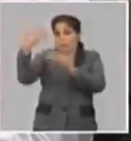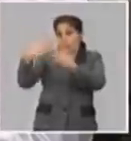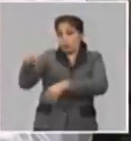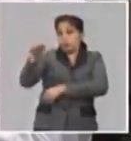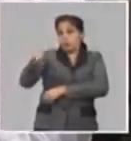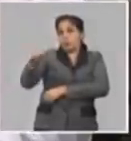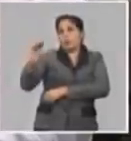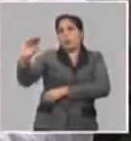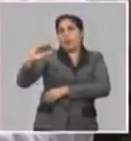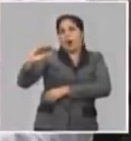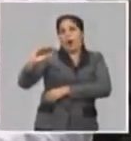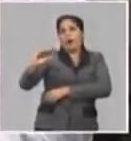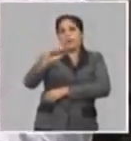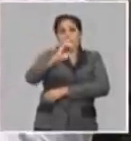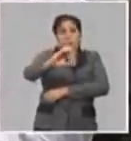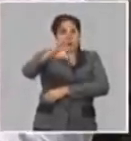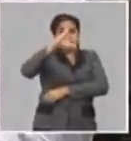que